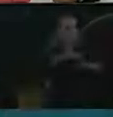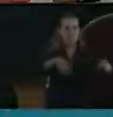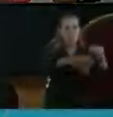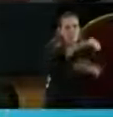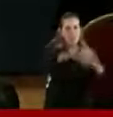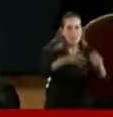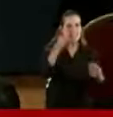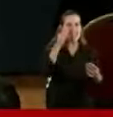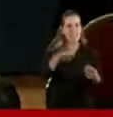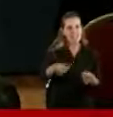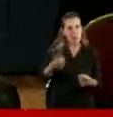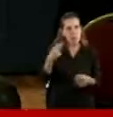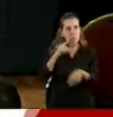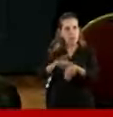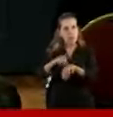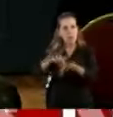detuvimos a sus familias,